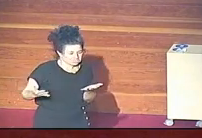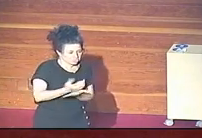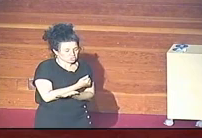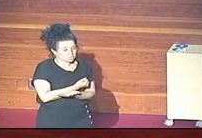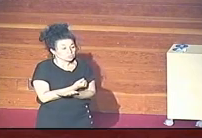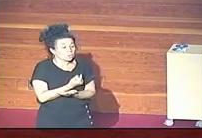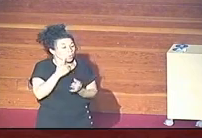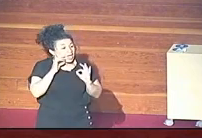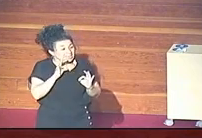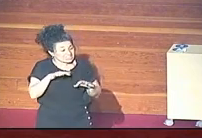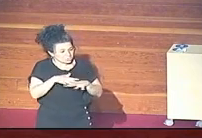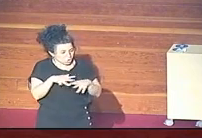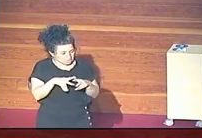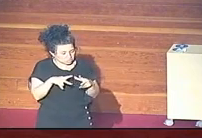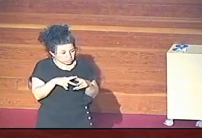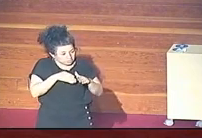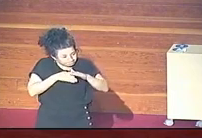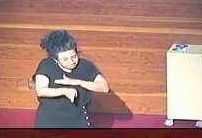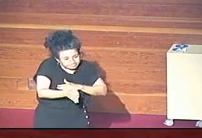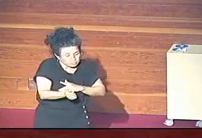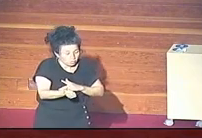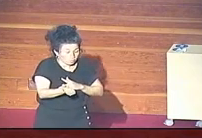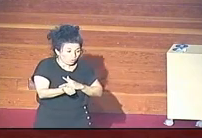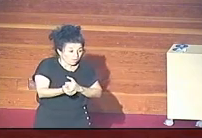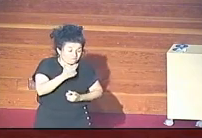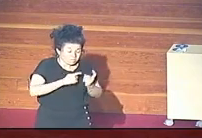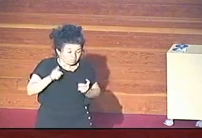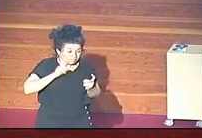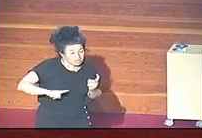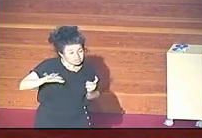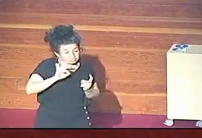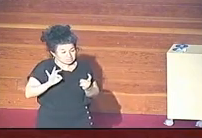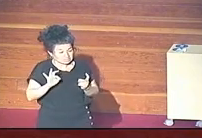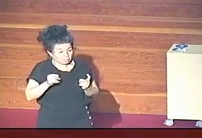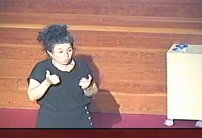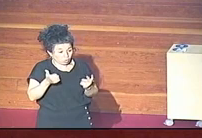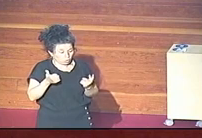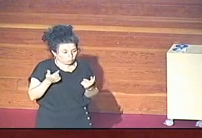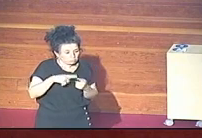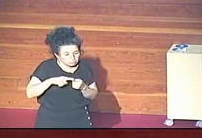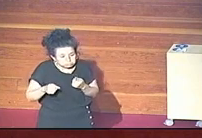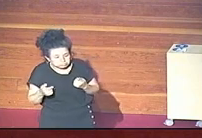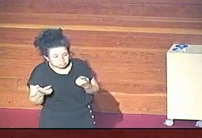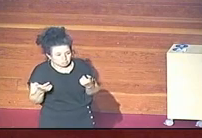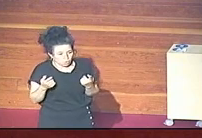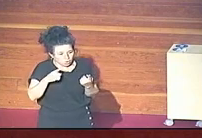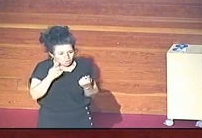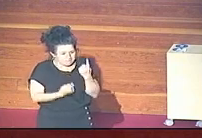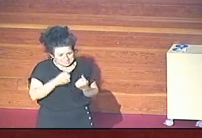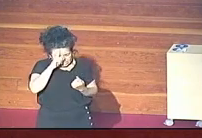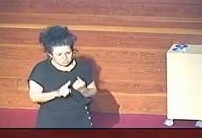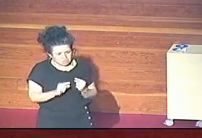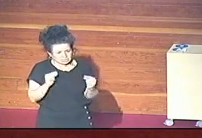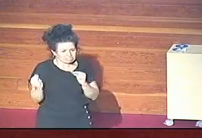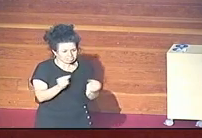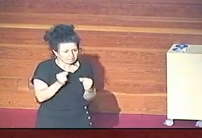pues ese son la desinformación y los bulos y que muchas veces no sabes ni siquiera con quién estás debatiendo quién te responde